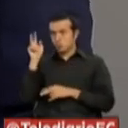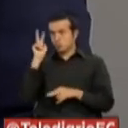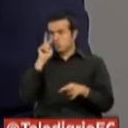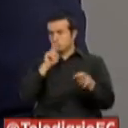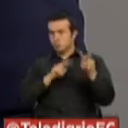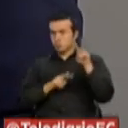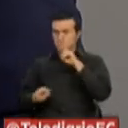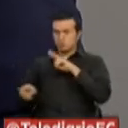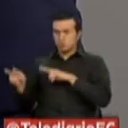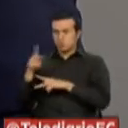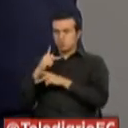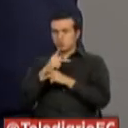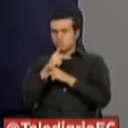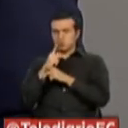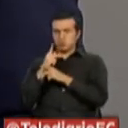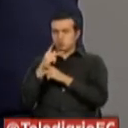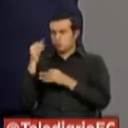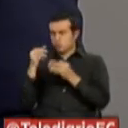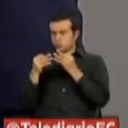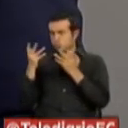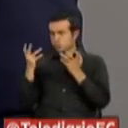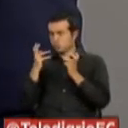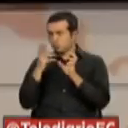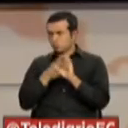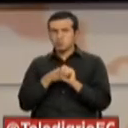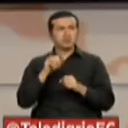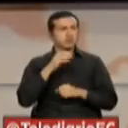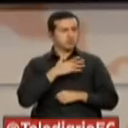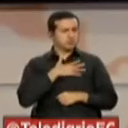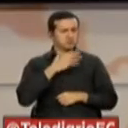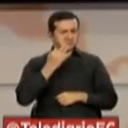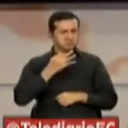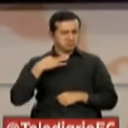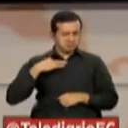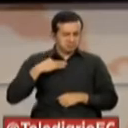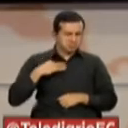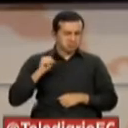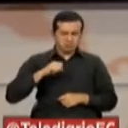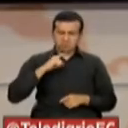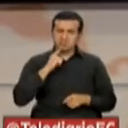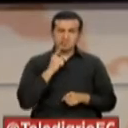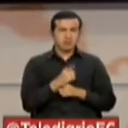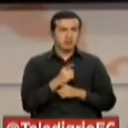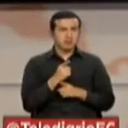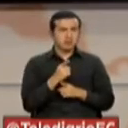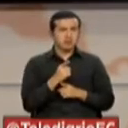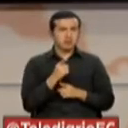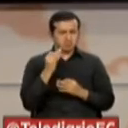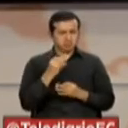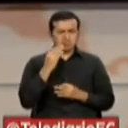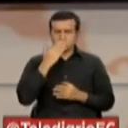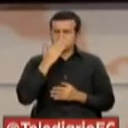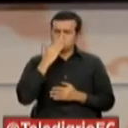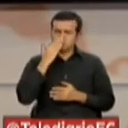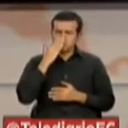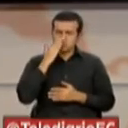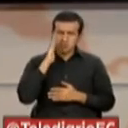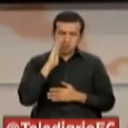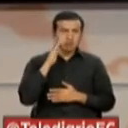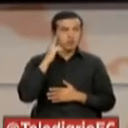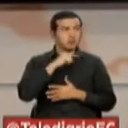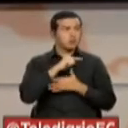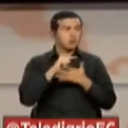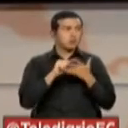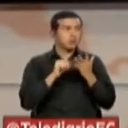que evalúe al Consejo de la Judicatura? Yo sí estaría dispuesto. El que nada debe, nada teme. Claro que tendré